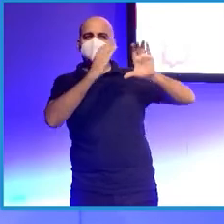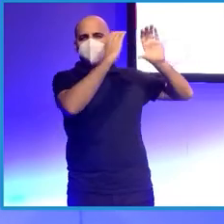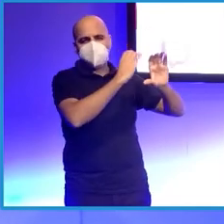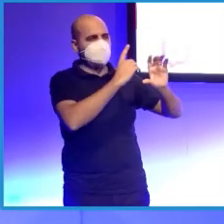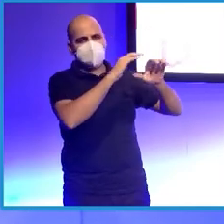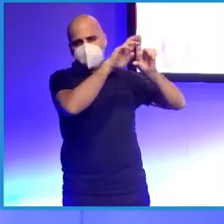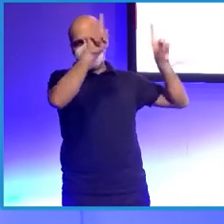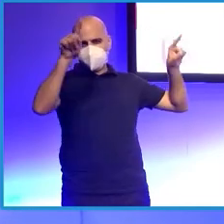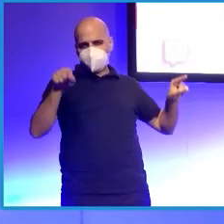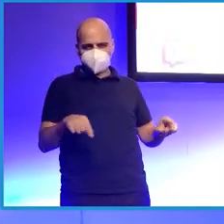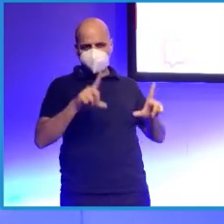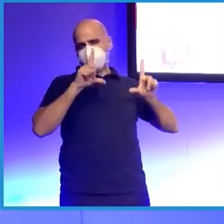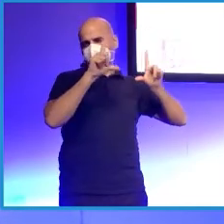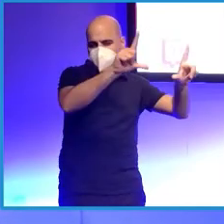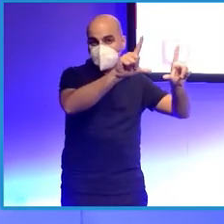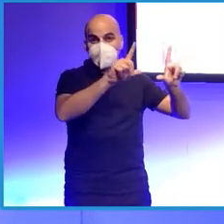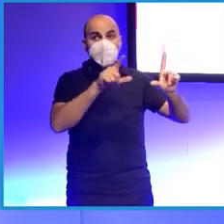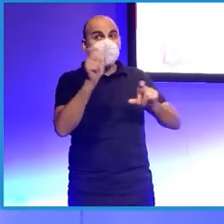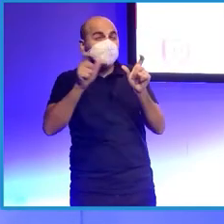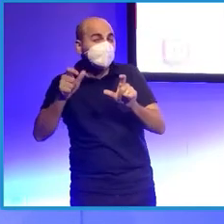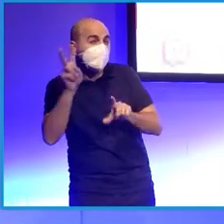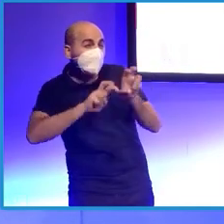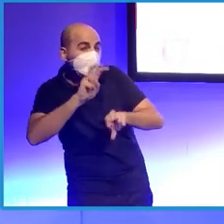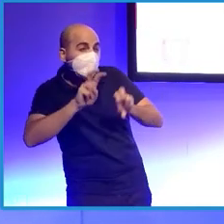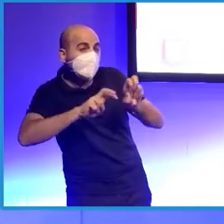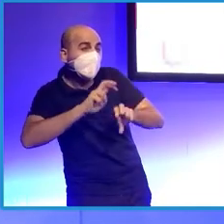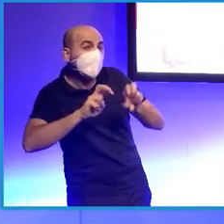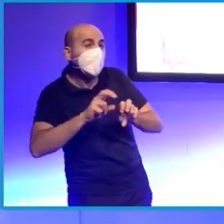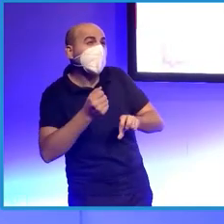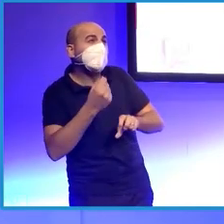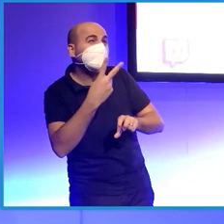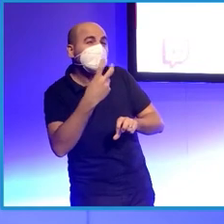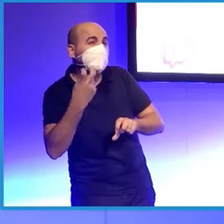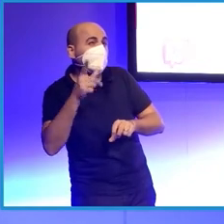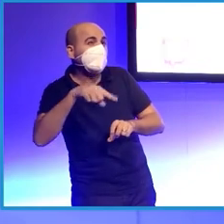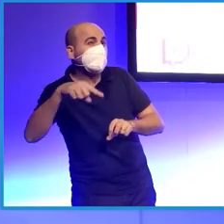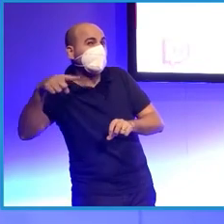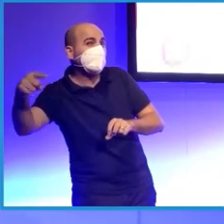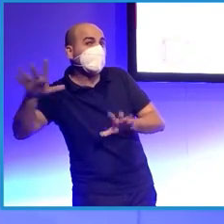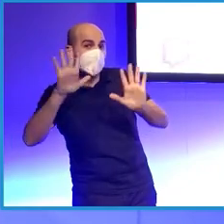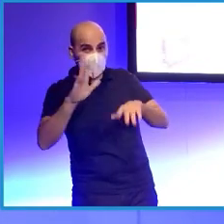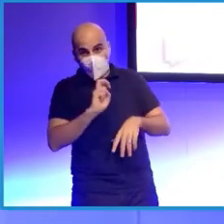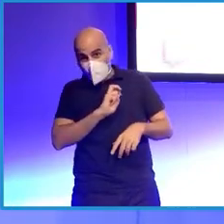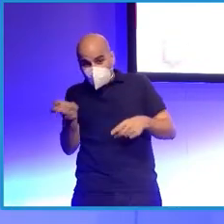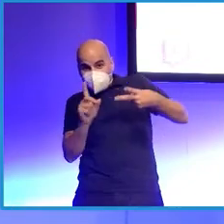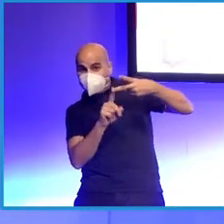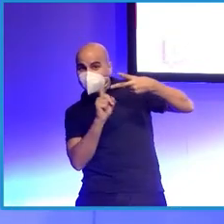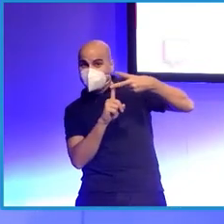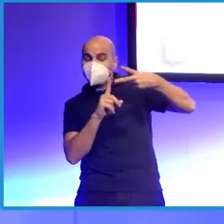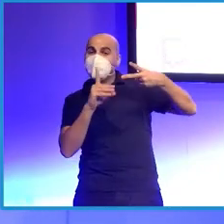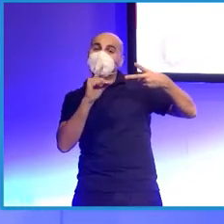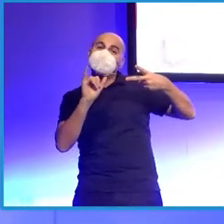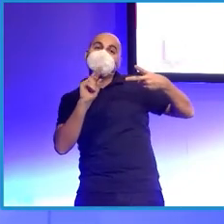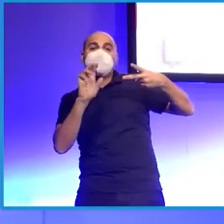mil personas al mes buscando su marca respecto a 25 mil creo queda diverso al entonces ahí ya llega el balance que dices